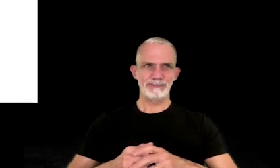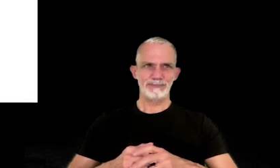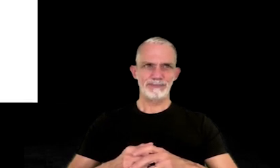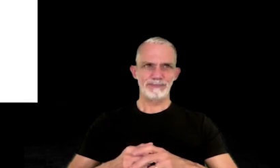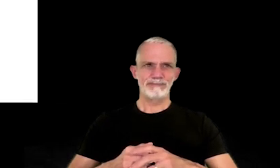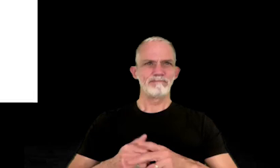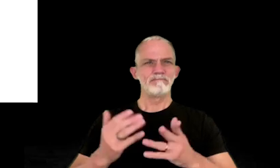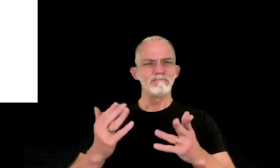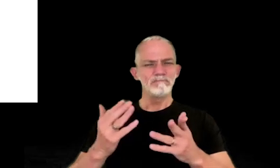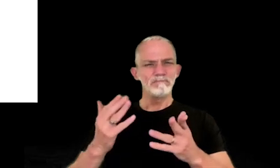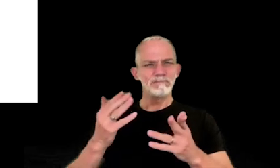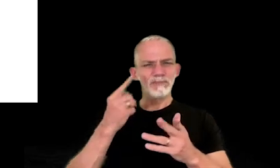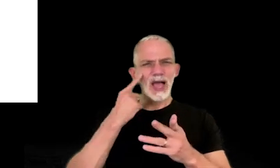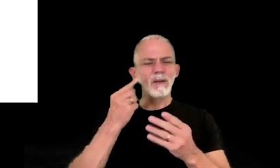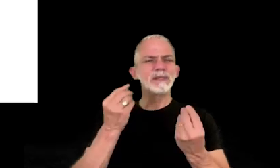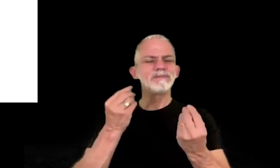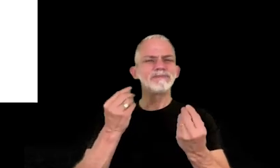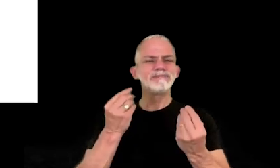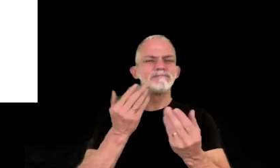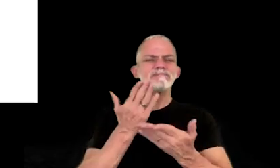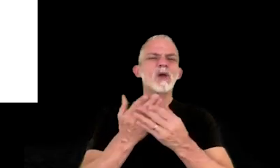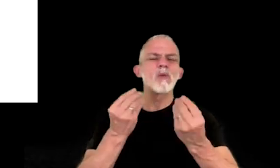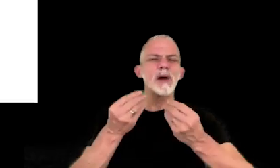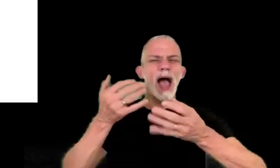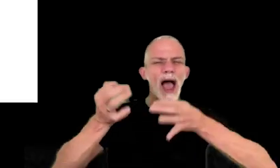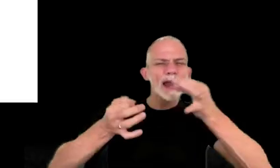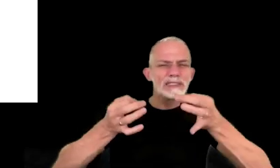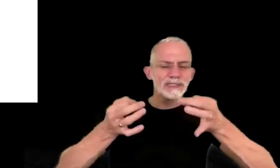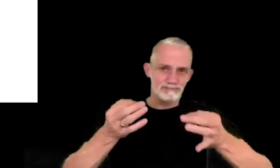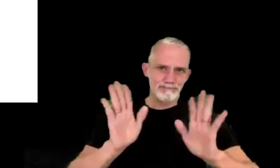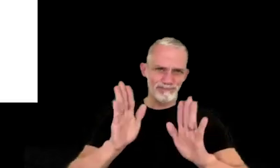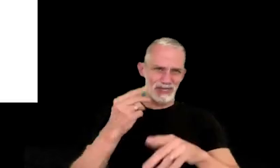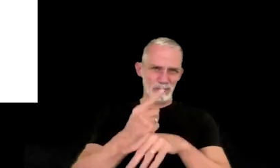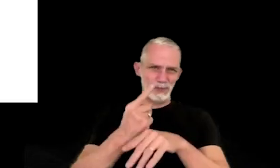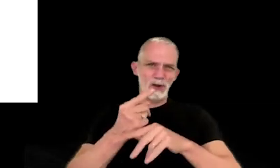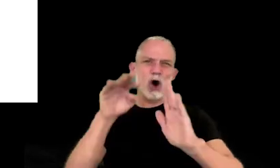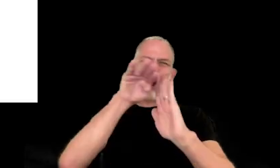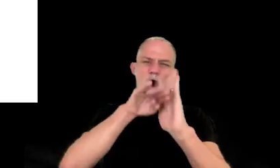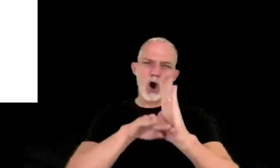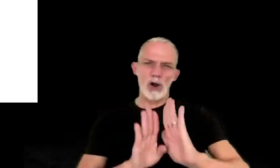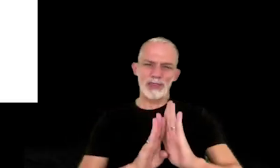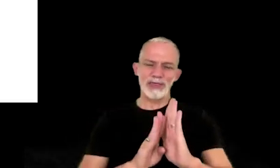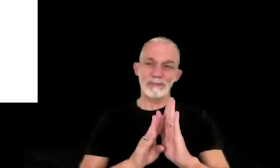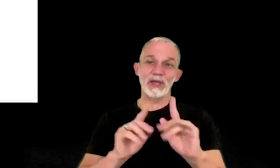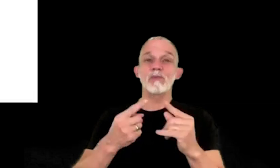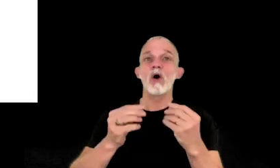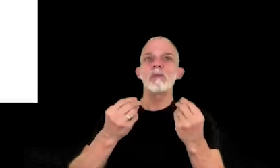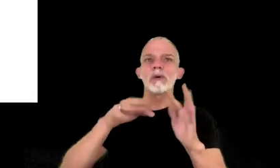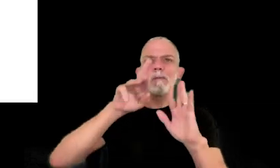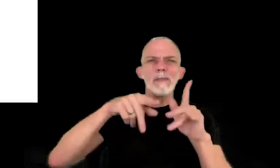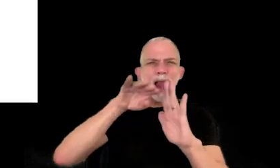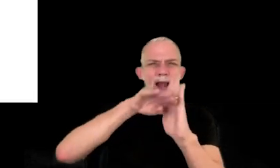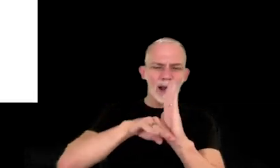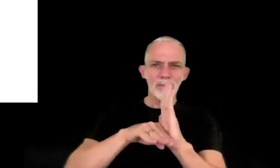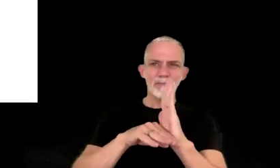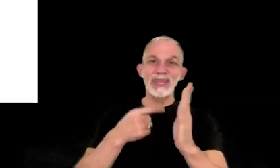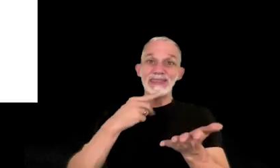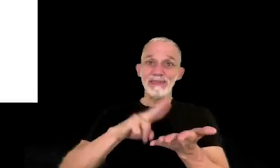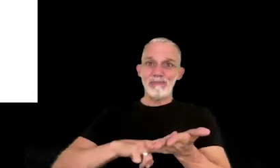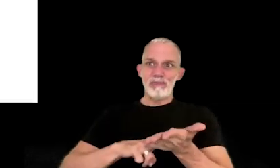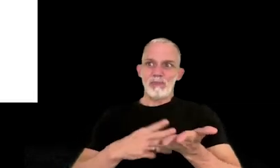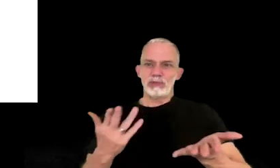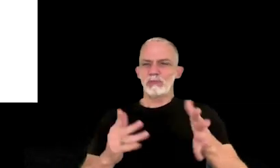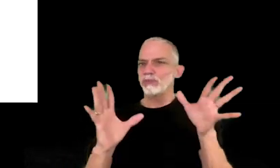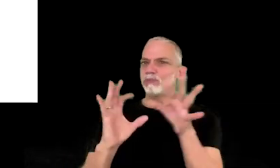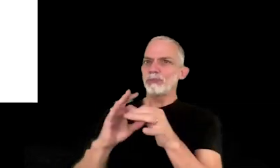Acá lo que hay que plantear siempre es analizar, vamos a ir a un ordenamiento de una política fiscal que no va solo a esa política fiscal, porque va a estar relacionado